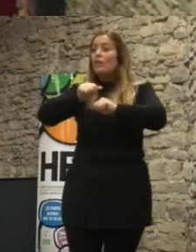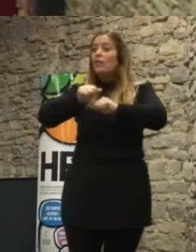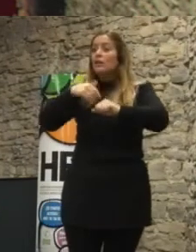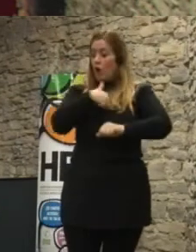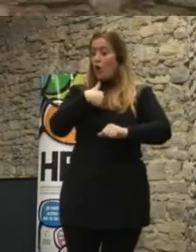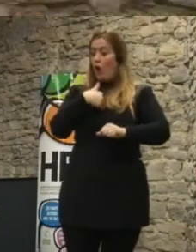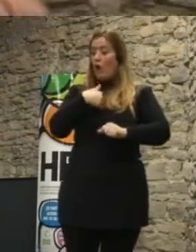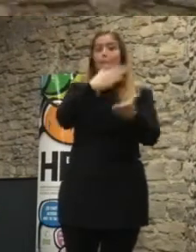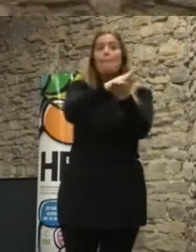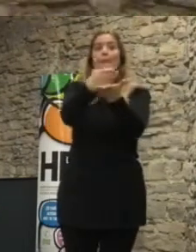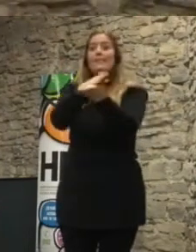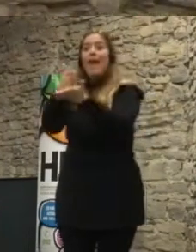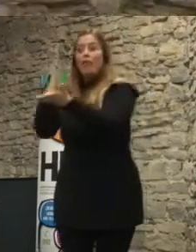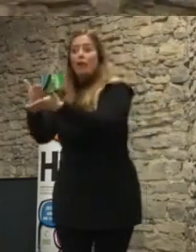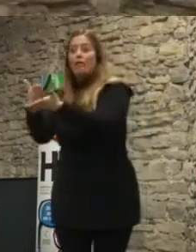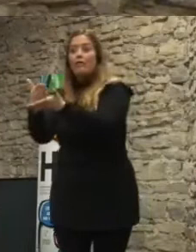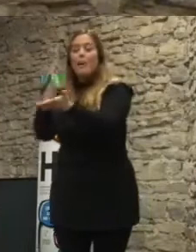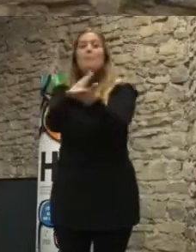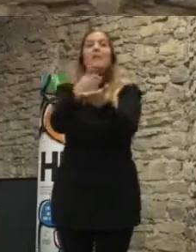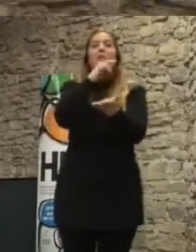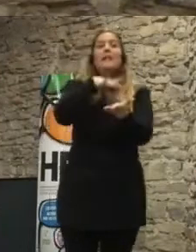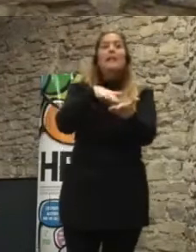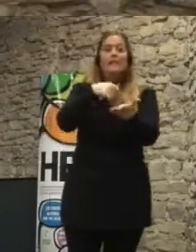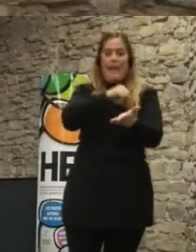mediadores entre lo individual y lo público.